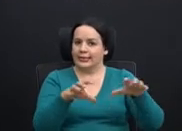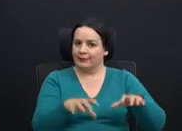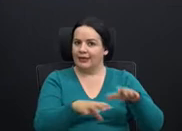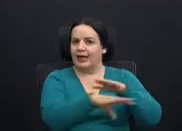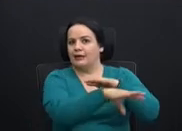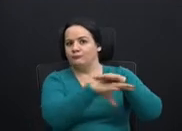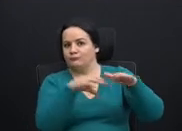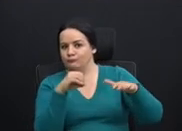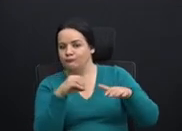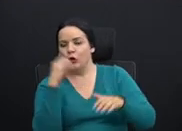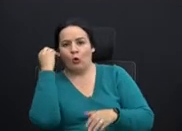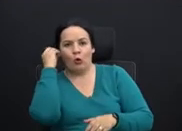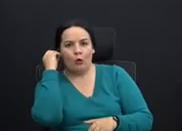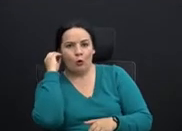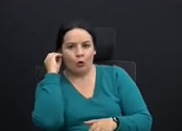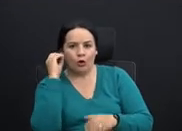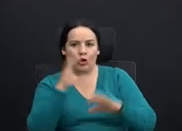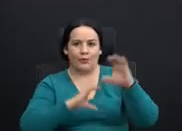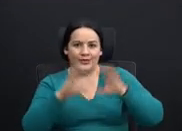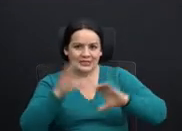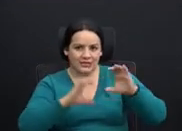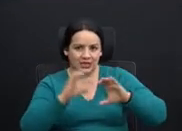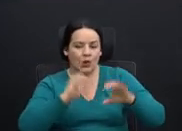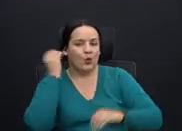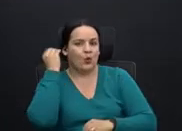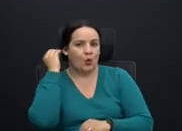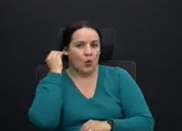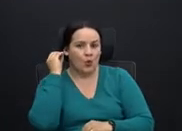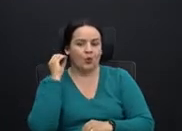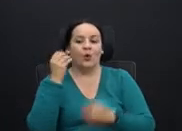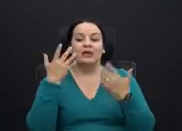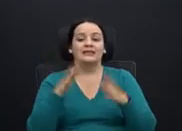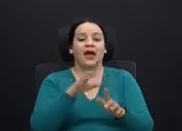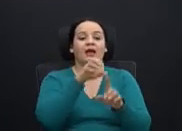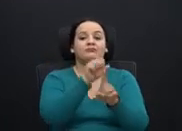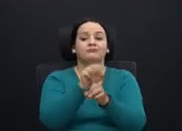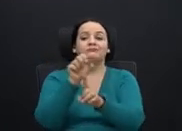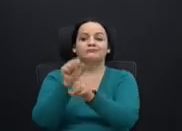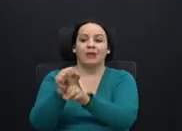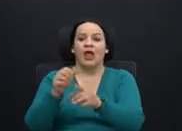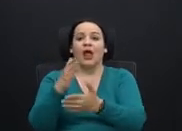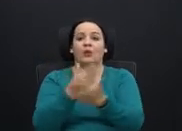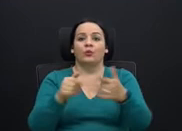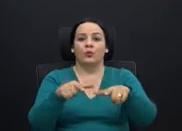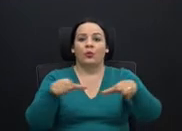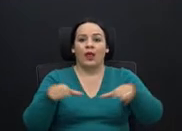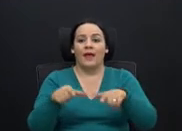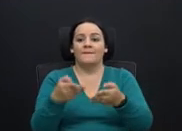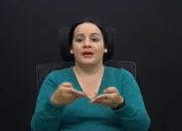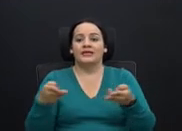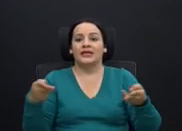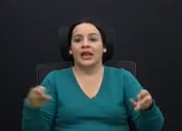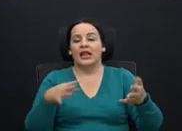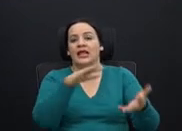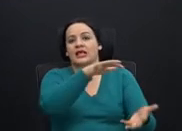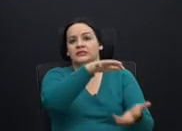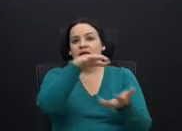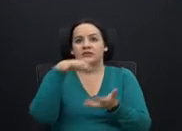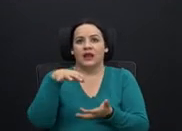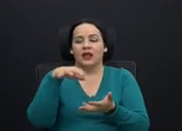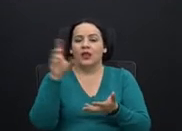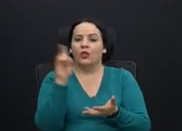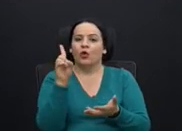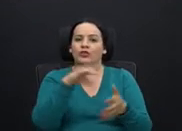claramente identificados sitios donde se procesa el material en bruto que se extrae en estos momentos de